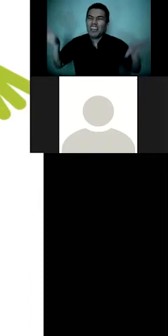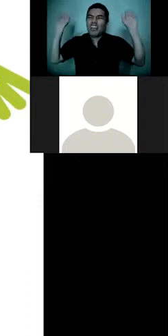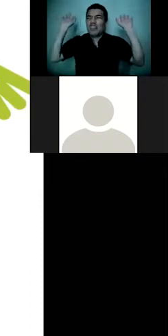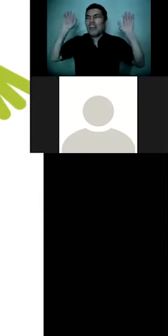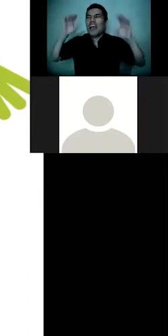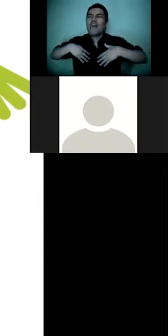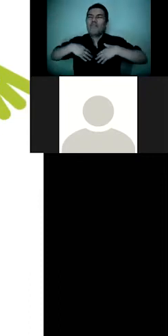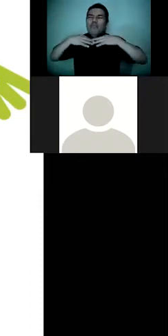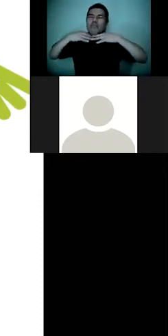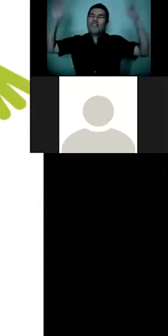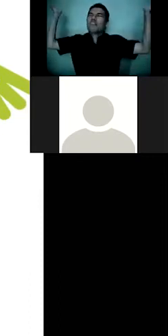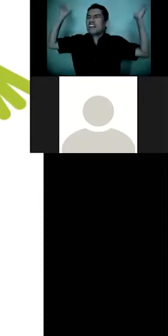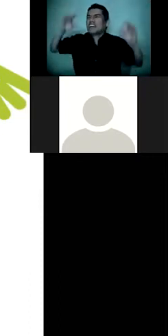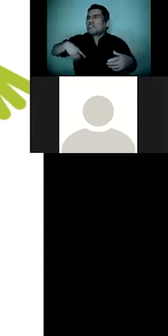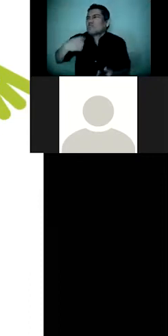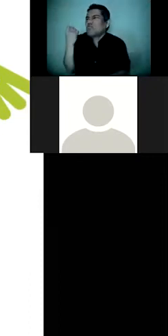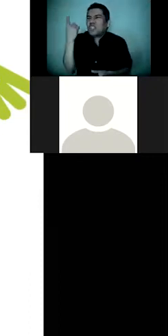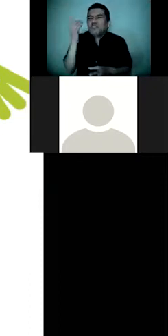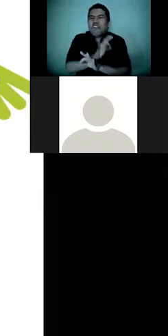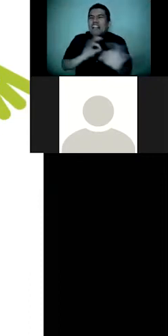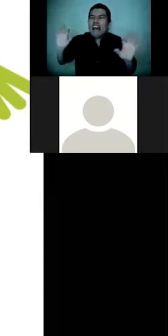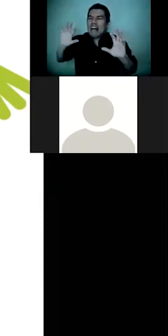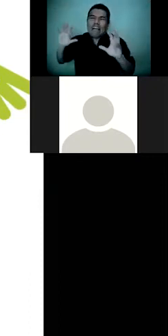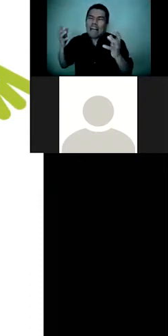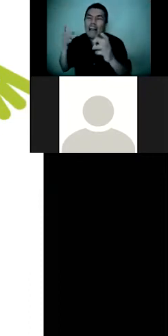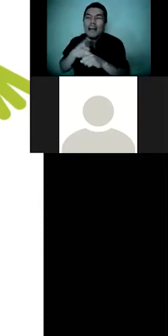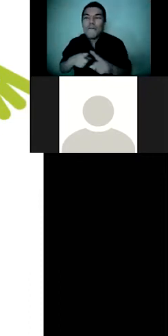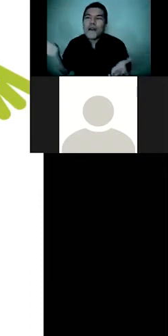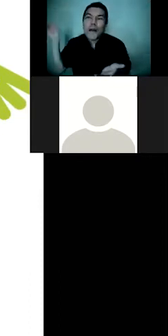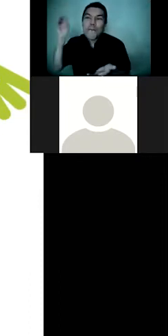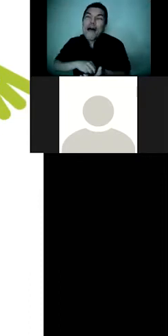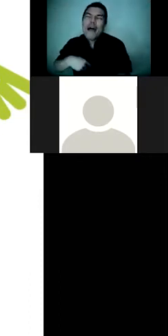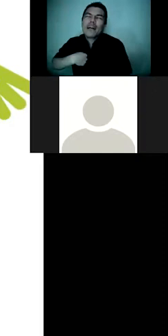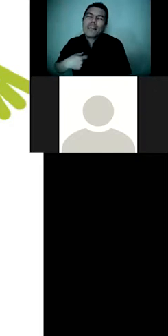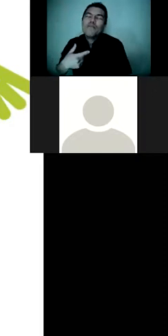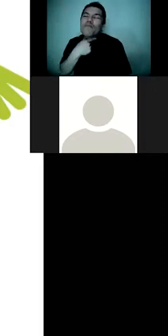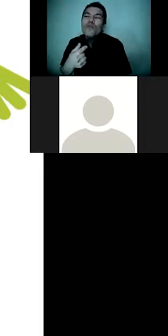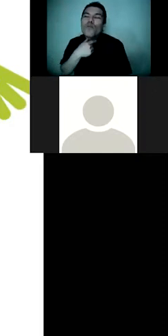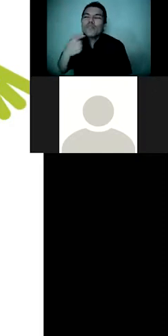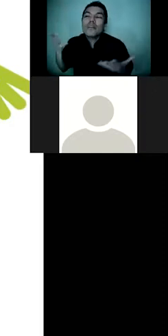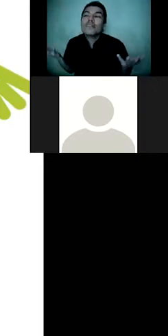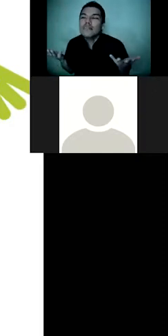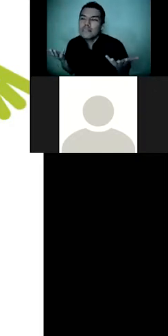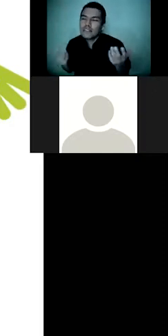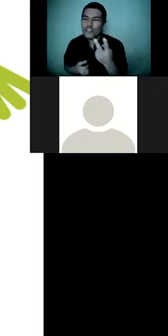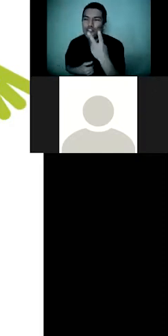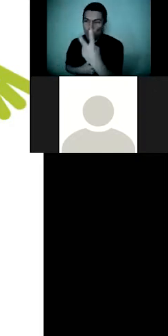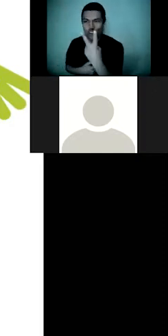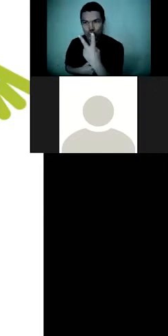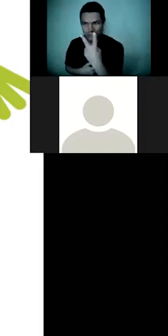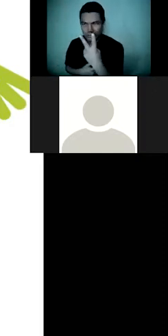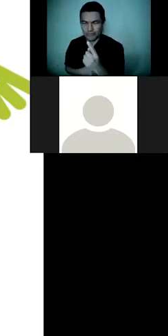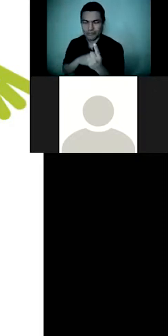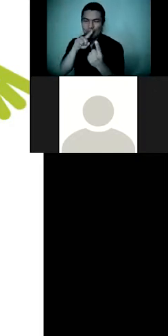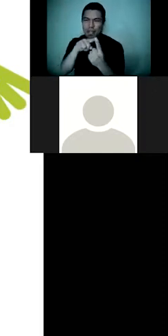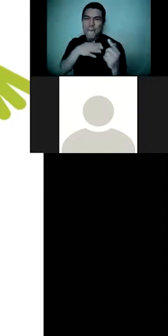terminé, ya dije, yo no quiero saber nada, ya no entiendo nada de las clases, pero más lo que más me